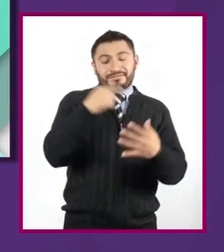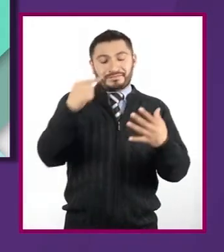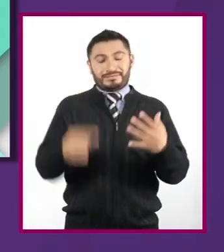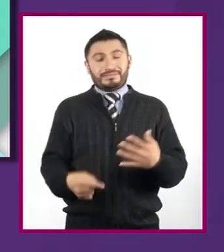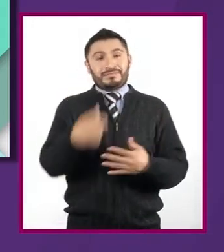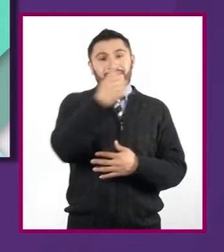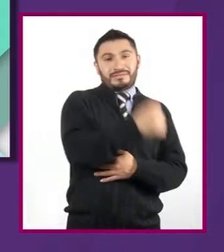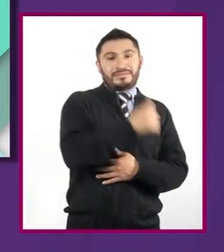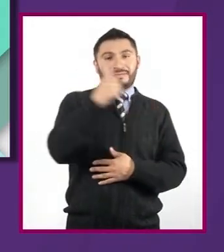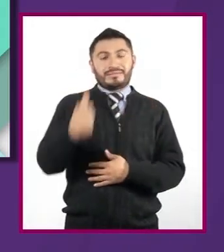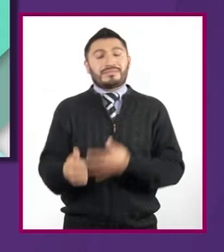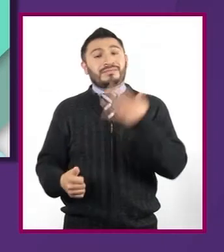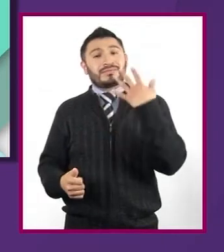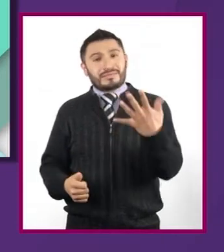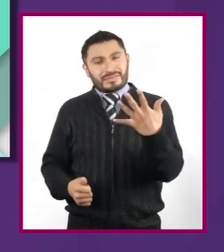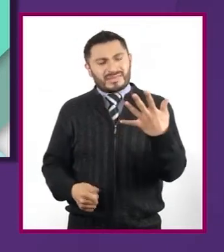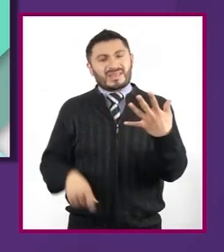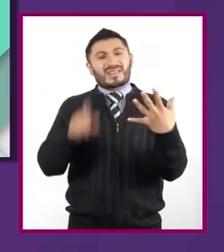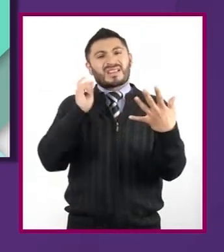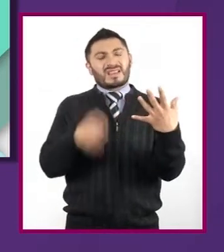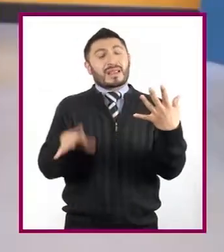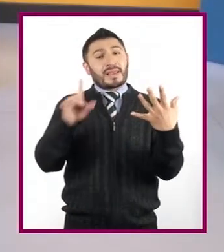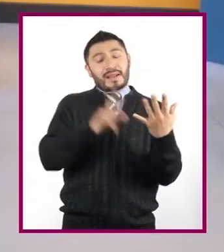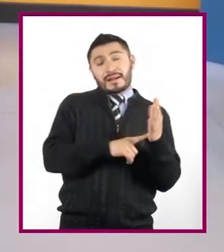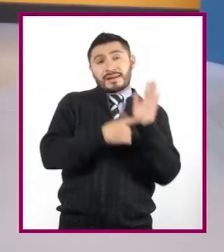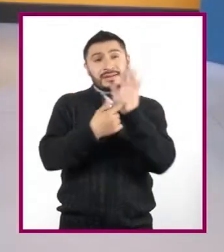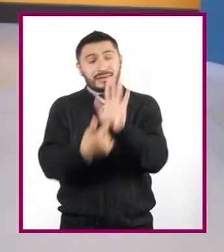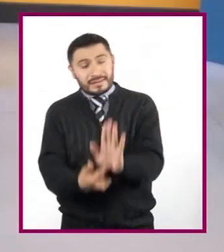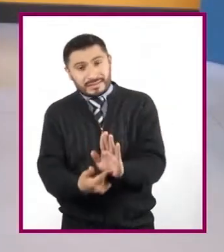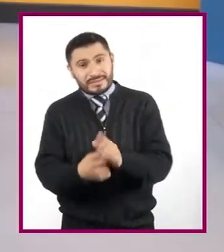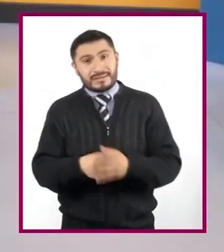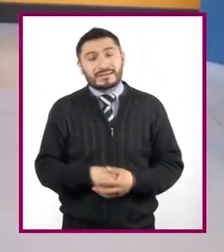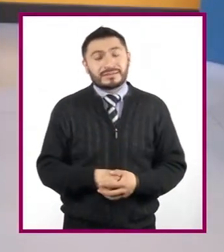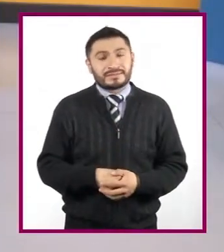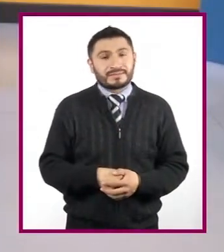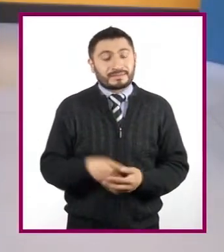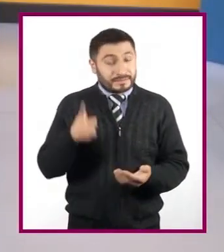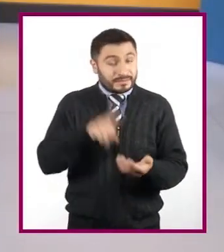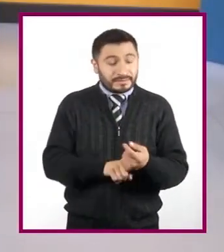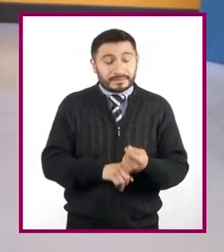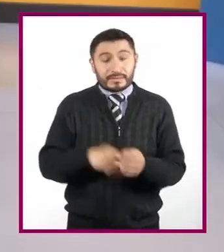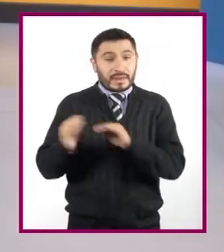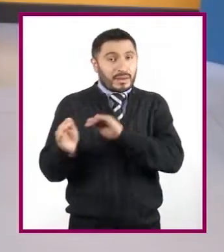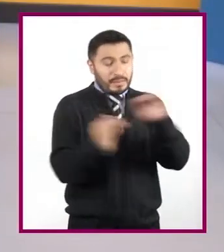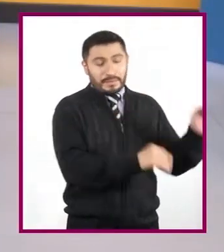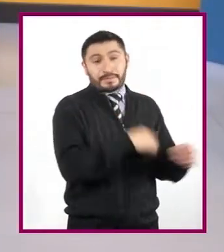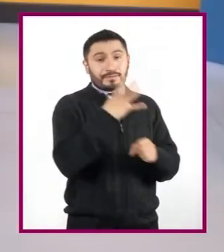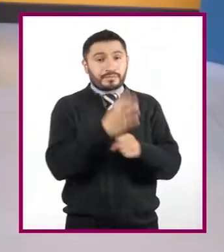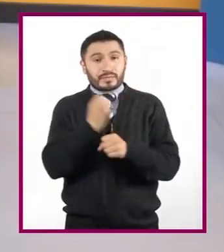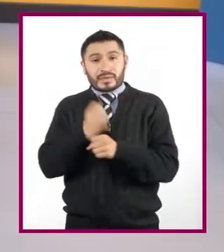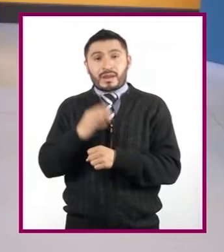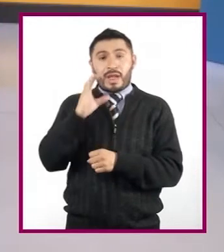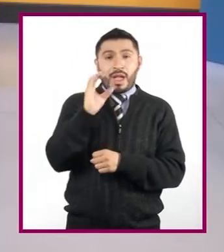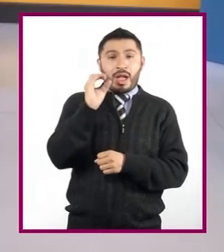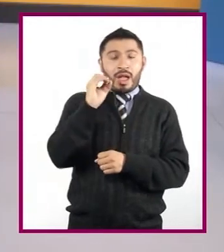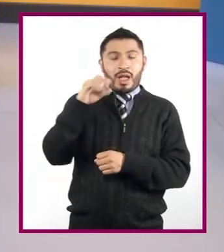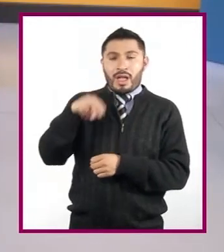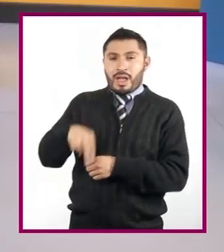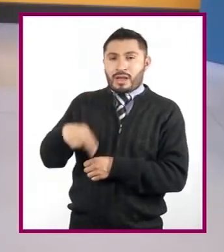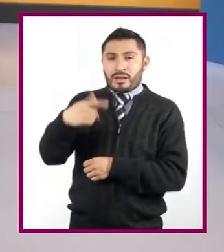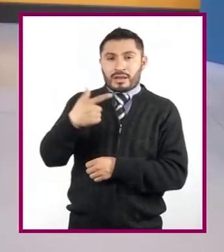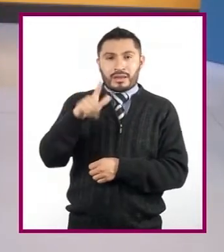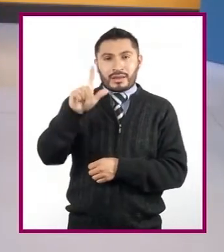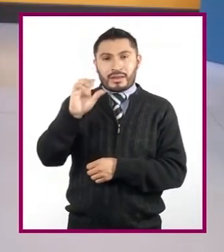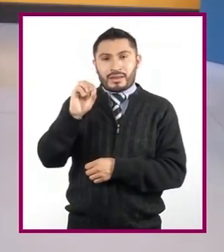elementos, quien será parte de la muestra. El cuarto es el muestreo por conglomerados. Cuando